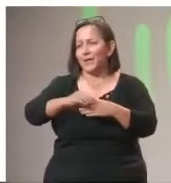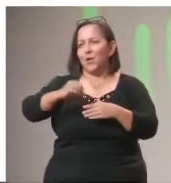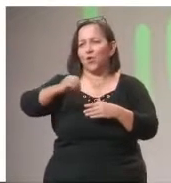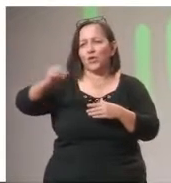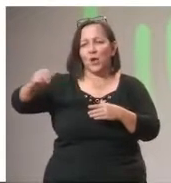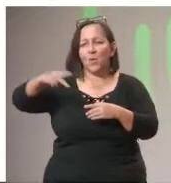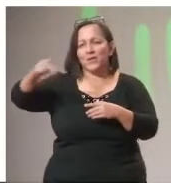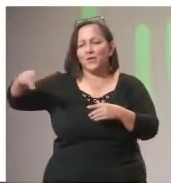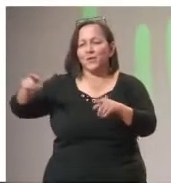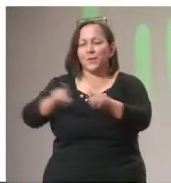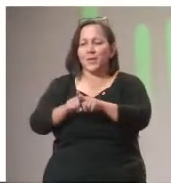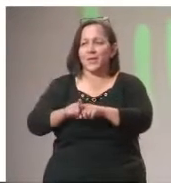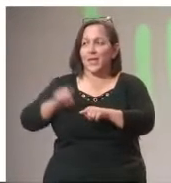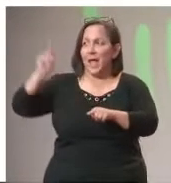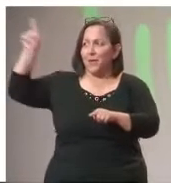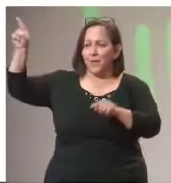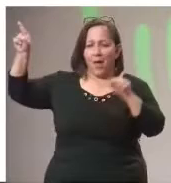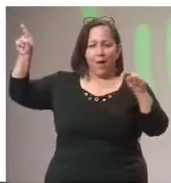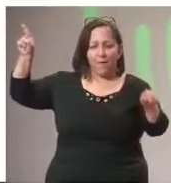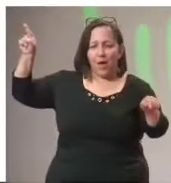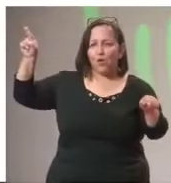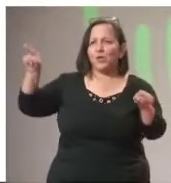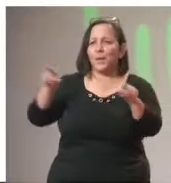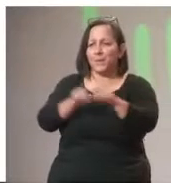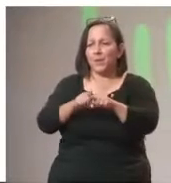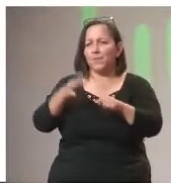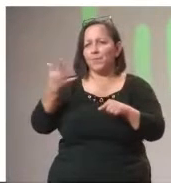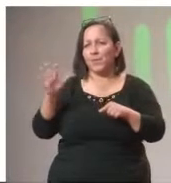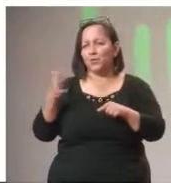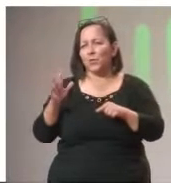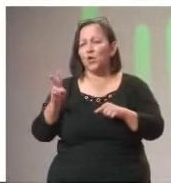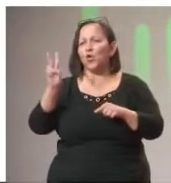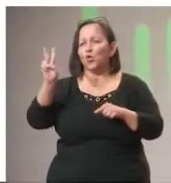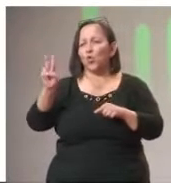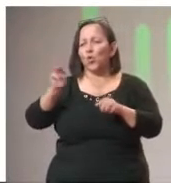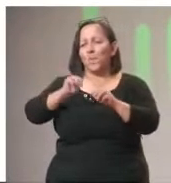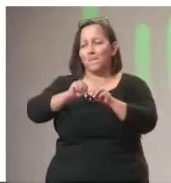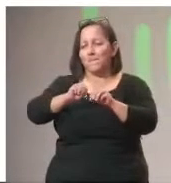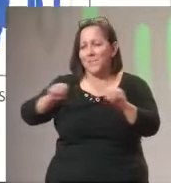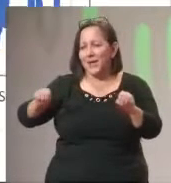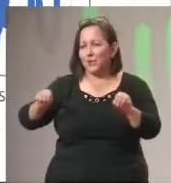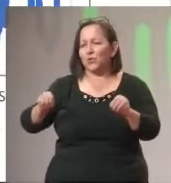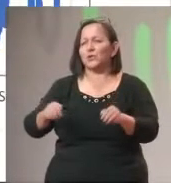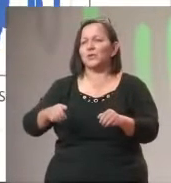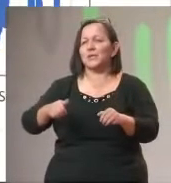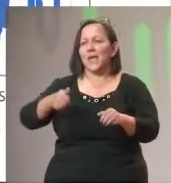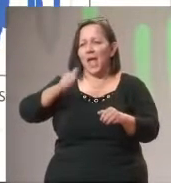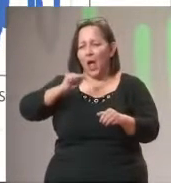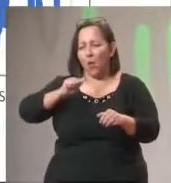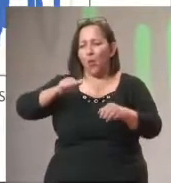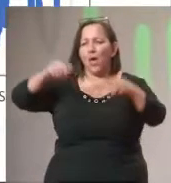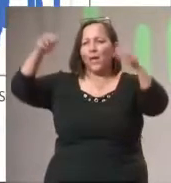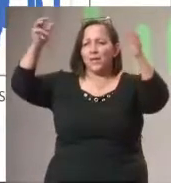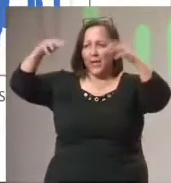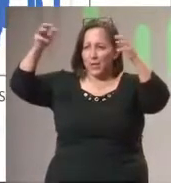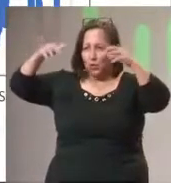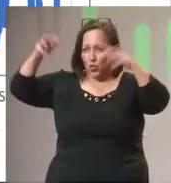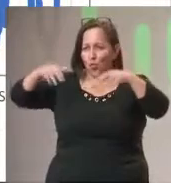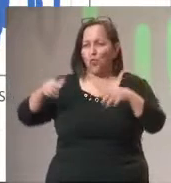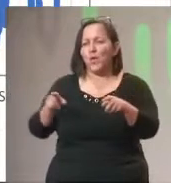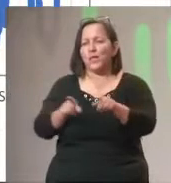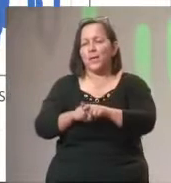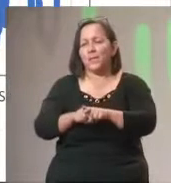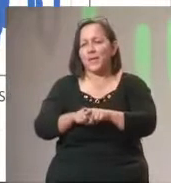entre la parte alta y la parte baja tenemos al menos casi 2 metros de diferencia en la cantidad de lluvia, y